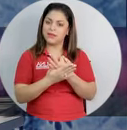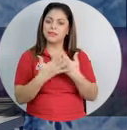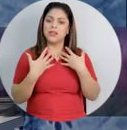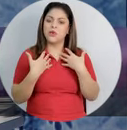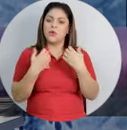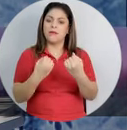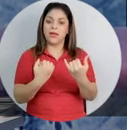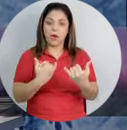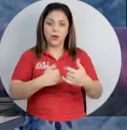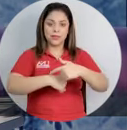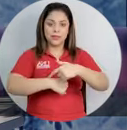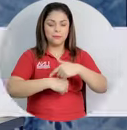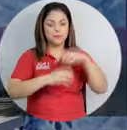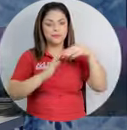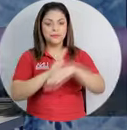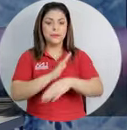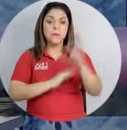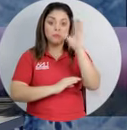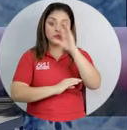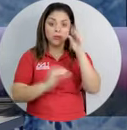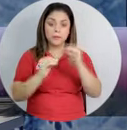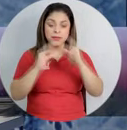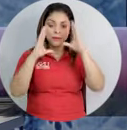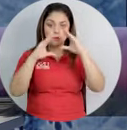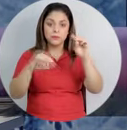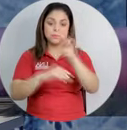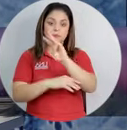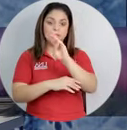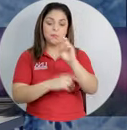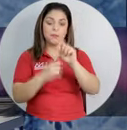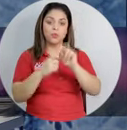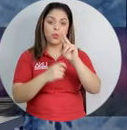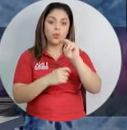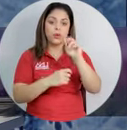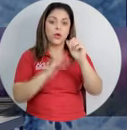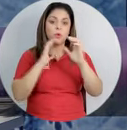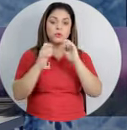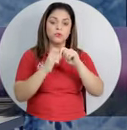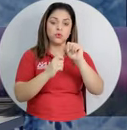para mantener unas finanzas saludables en tiempos de crisis. Le invitamos a buscar más información en